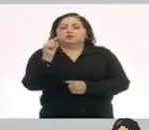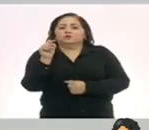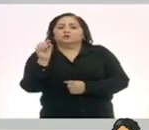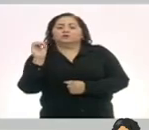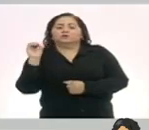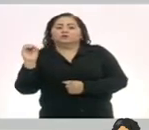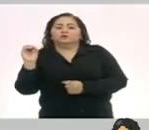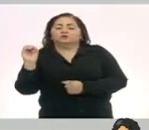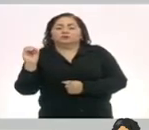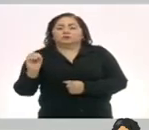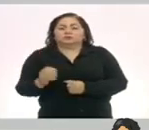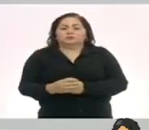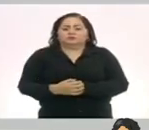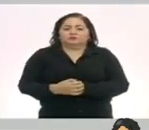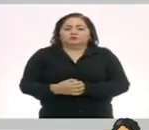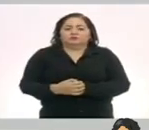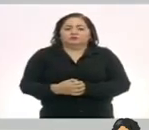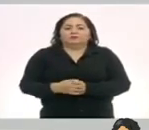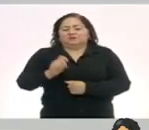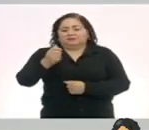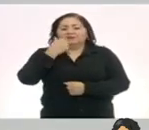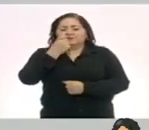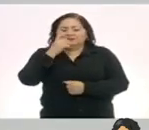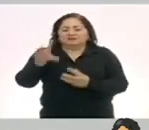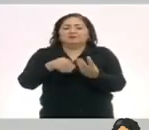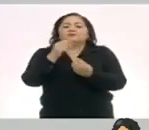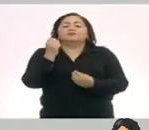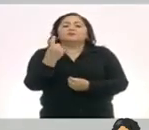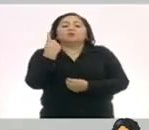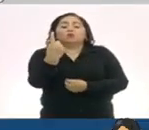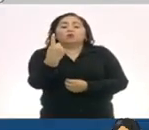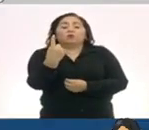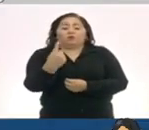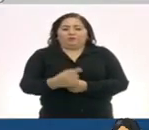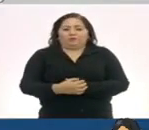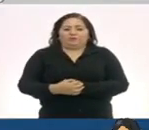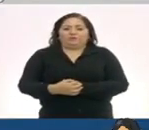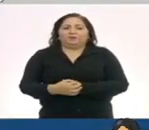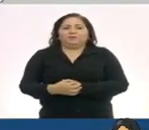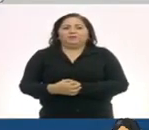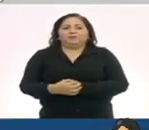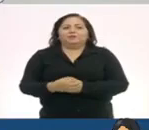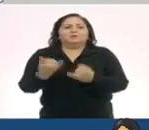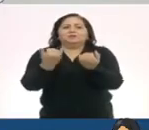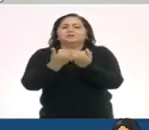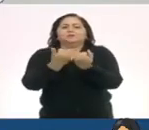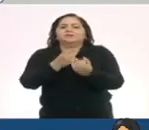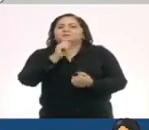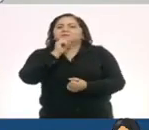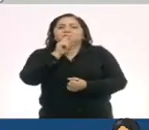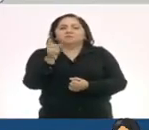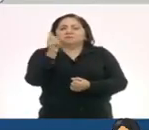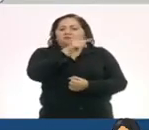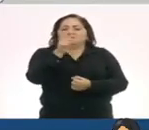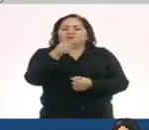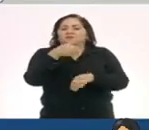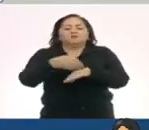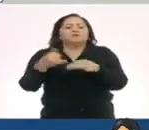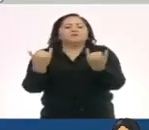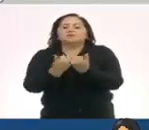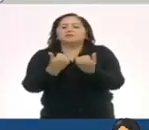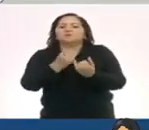1.0. Nos da un entero. Entonces, uh-huh, podemos comprobar que efectivamente va a representar lo mismo esta fracción que el número